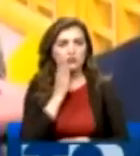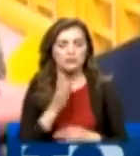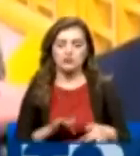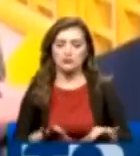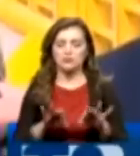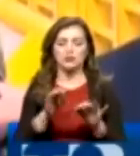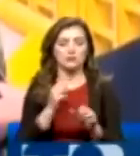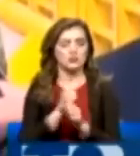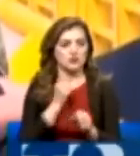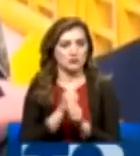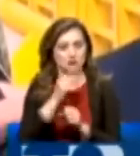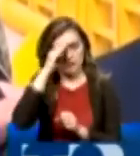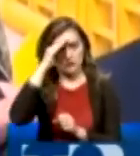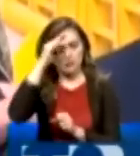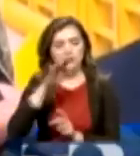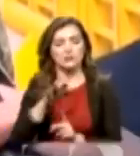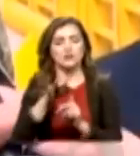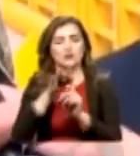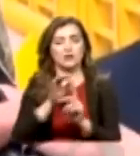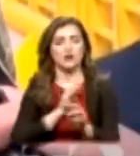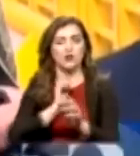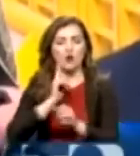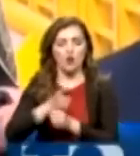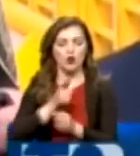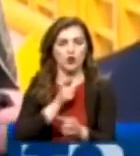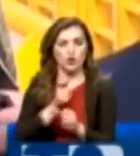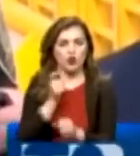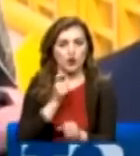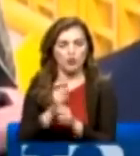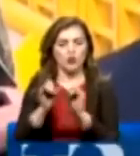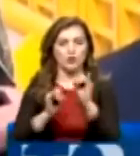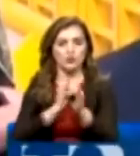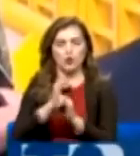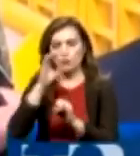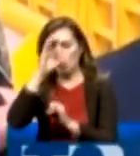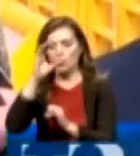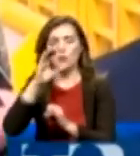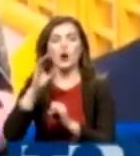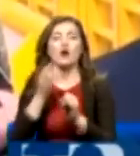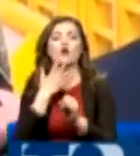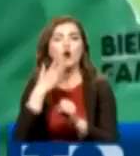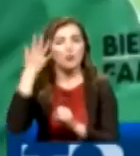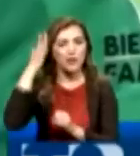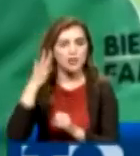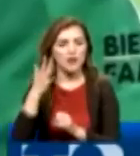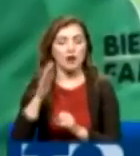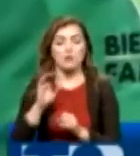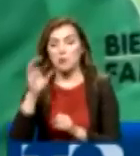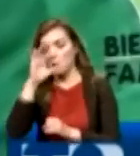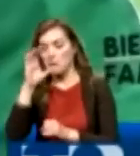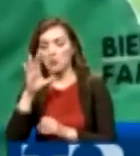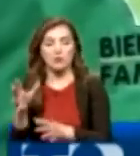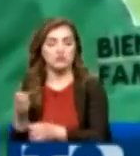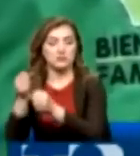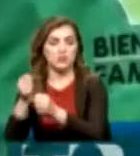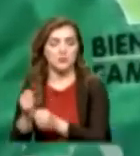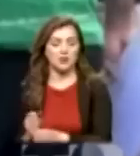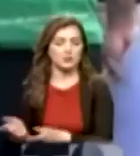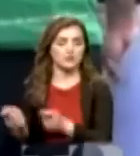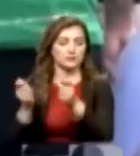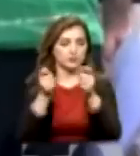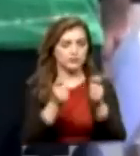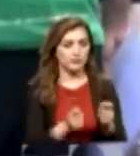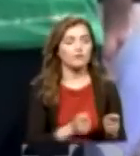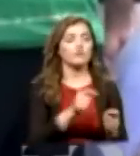destacar la labor de Interpol con esa notificación amarilla que se pudo dar para poder ubicar a ese joven y entregárselo a su familia sano y salvo el menor de 17 años padece